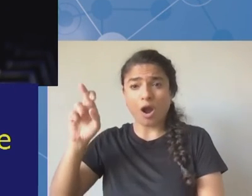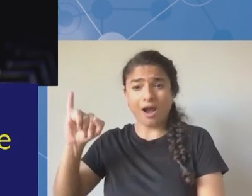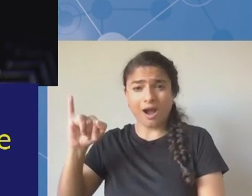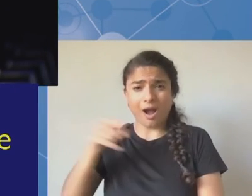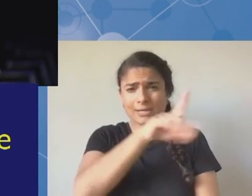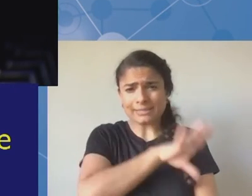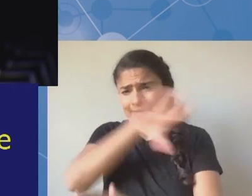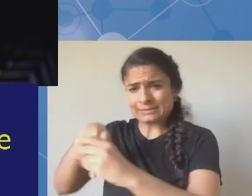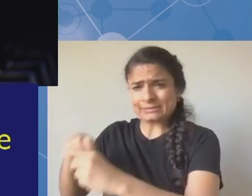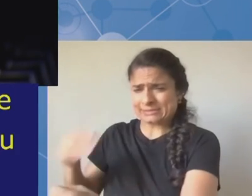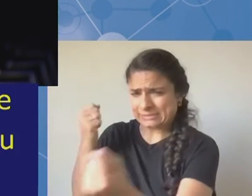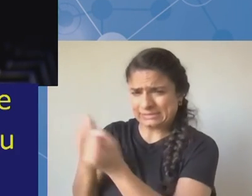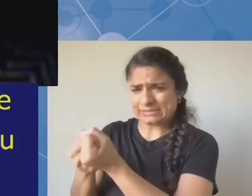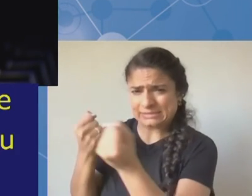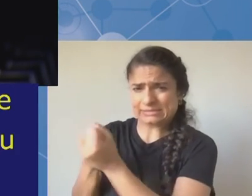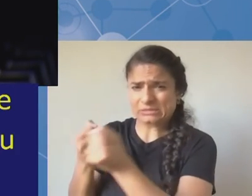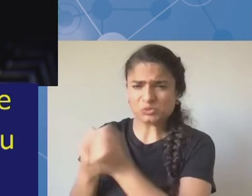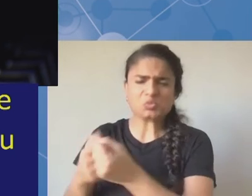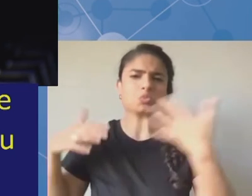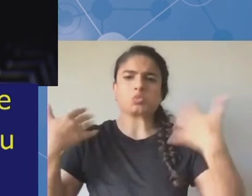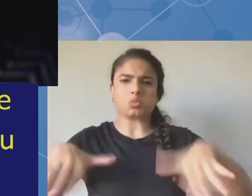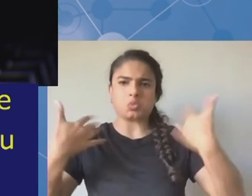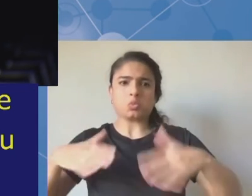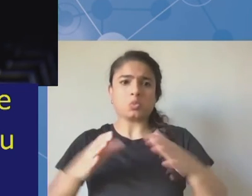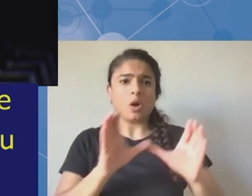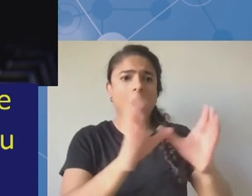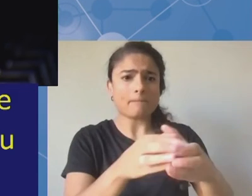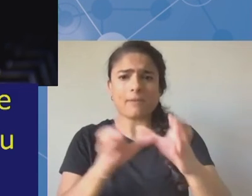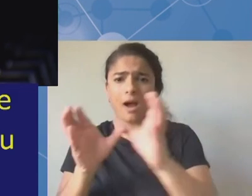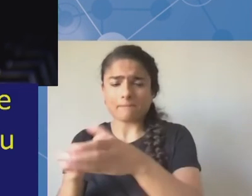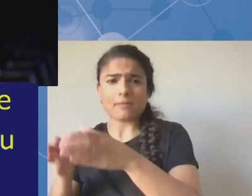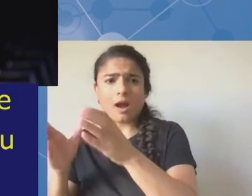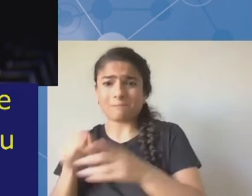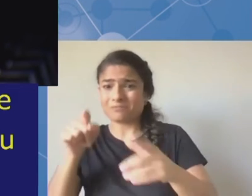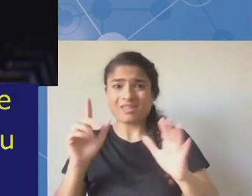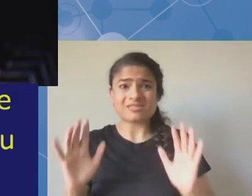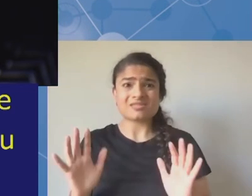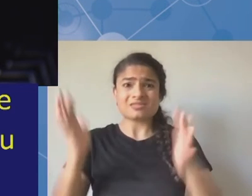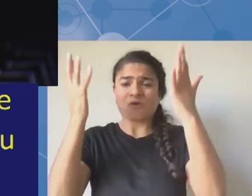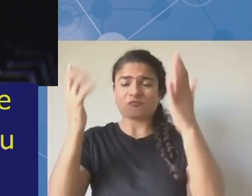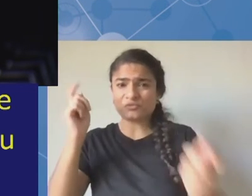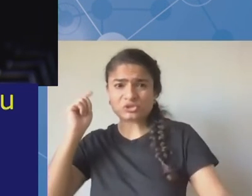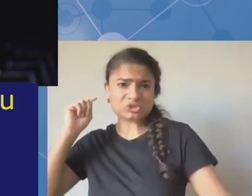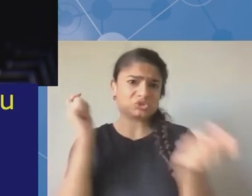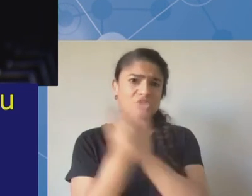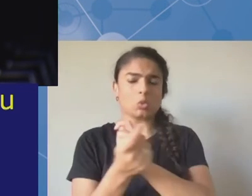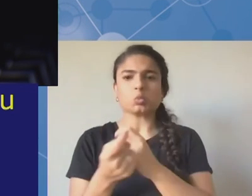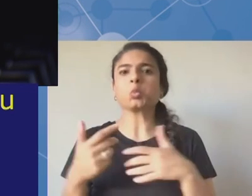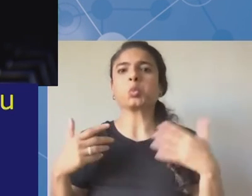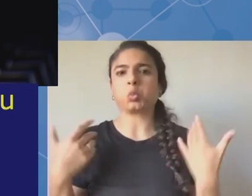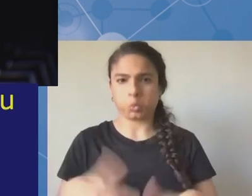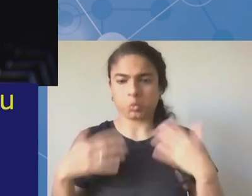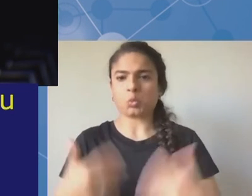personas. Están haciendo algo muy importante. Apoyan la organización de los grupos NRI.